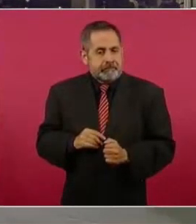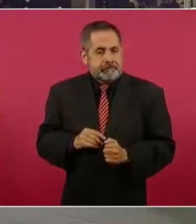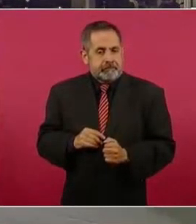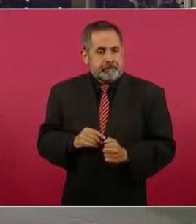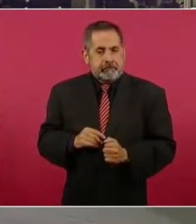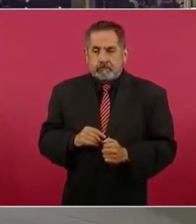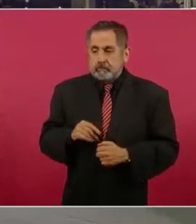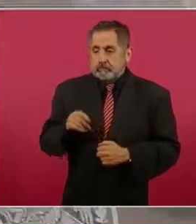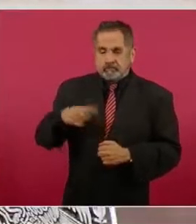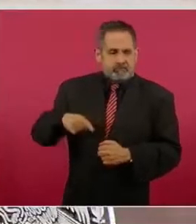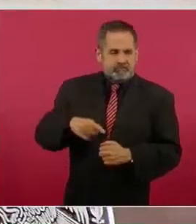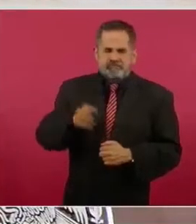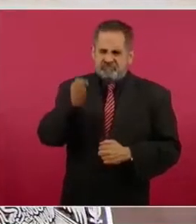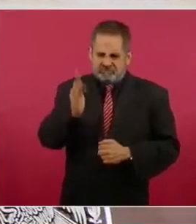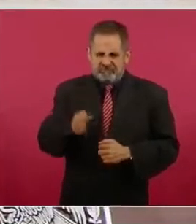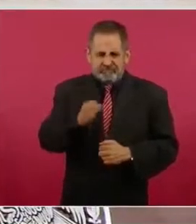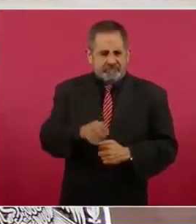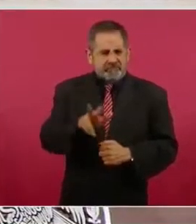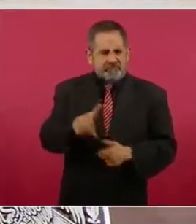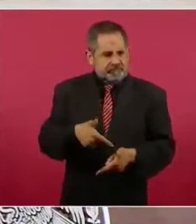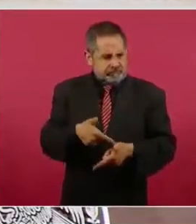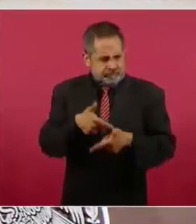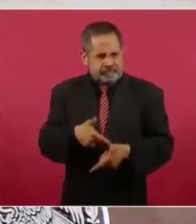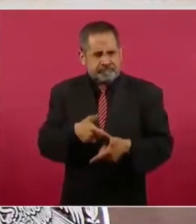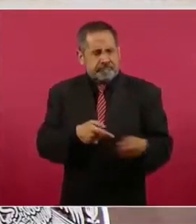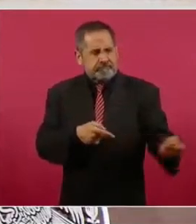declarar una guerra